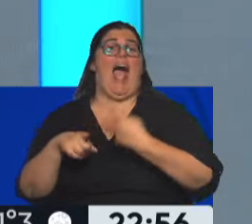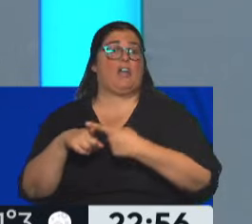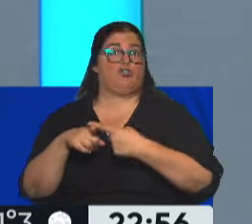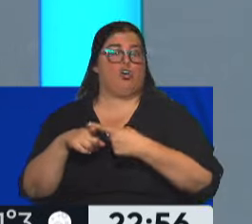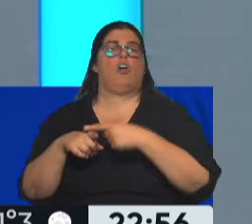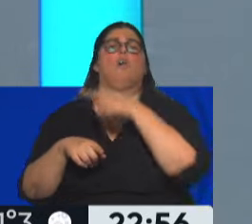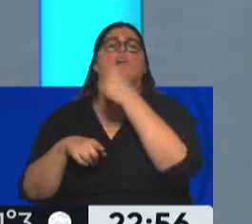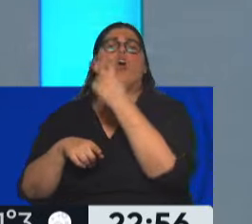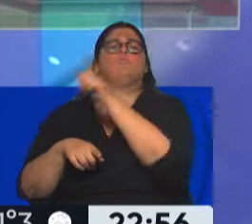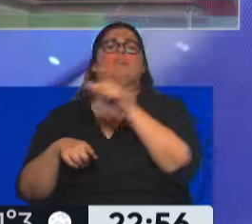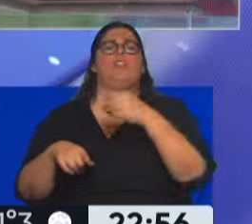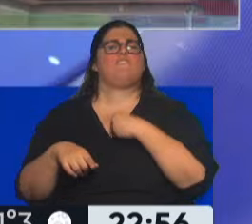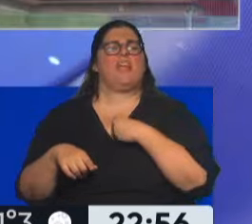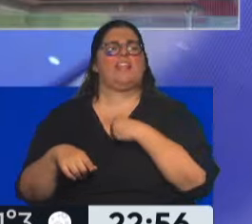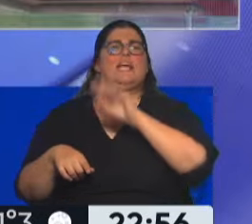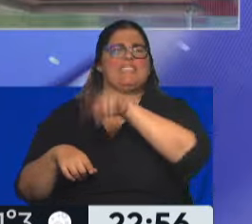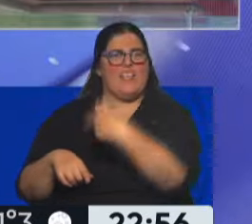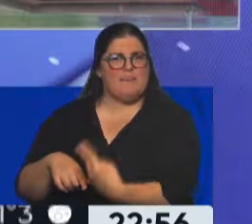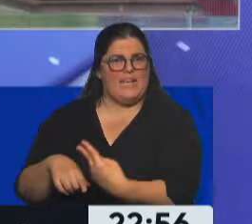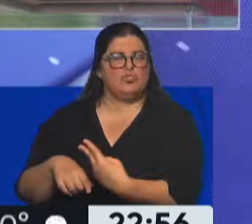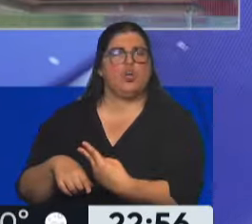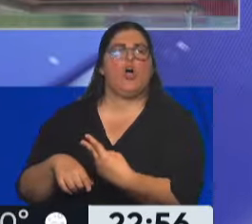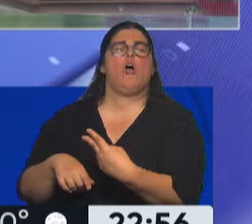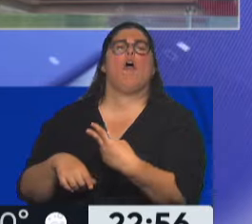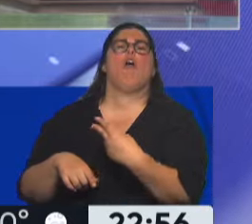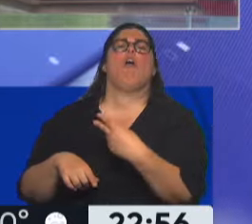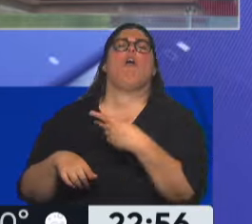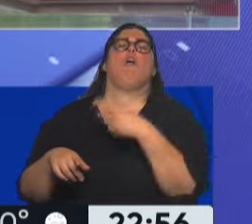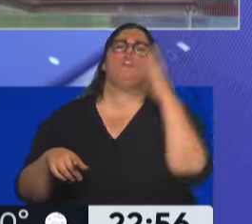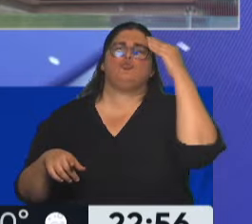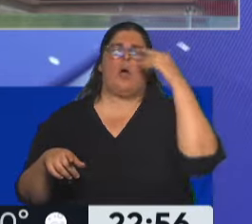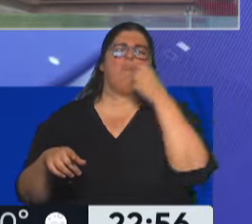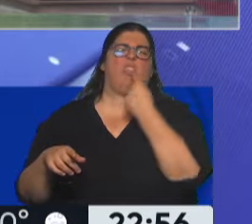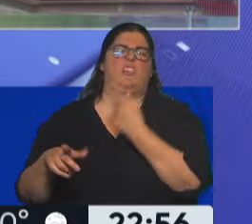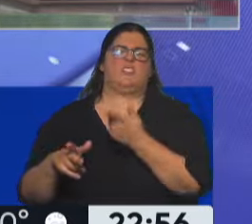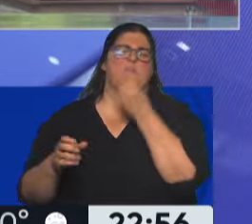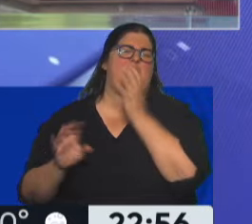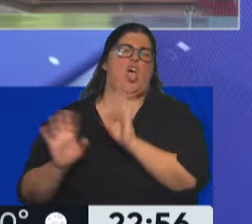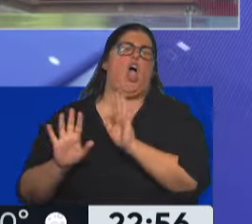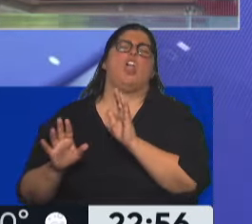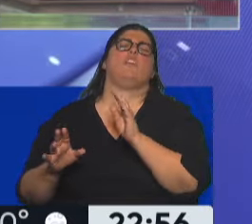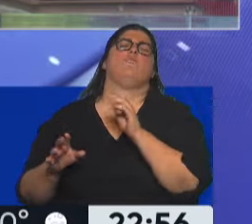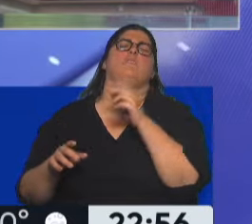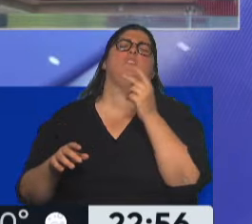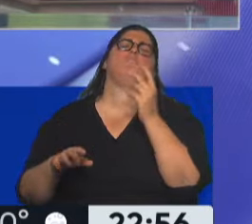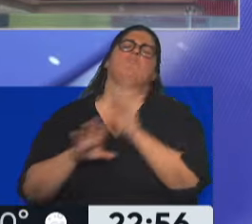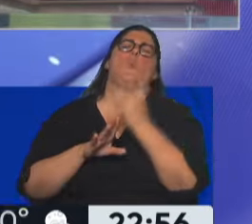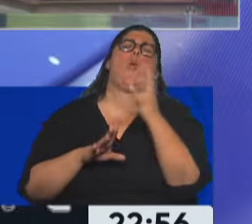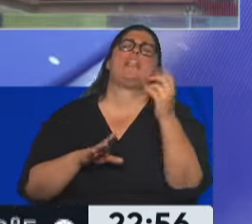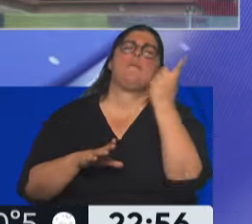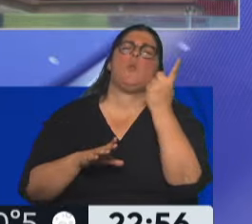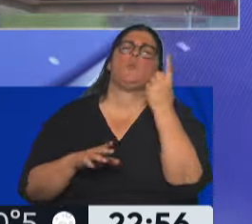seguidores y en un momento dice mejor escuchamos música y durante 40 minutos baila y escuchan música no Entonces todos los medios de comunicación